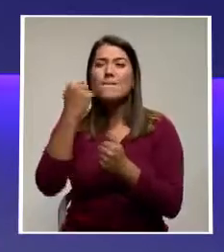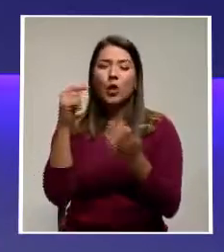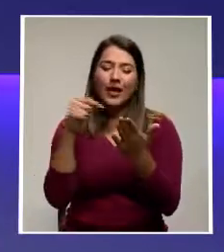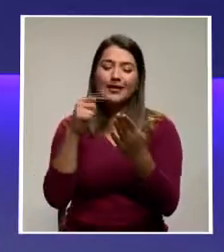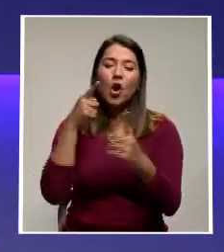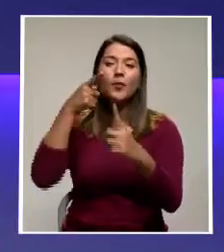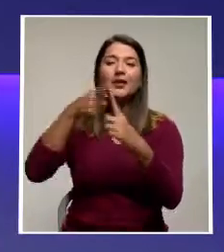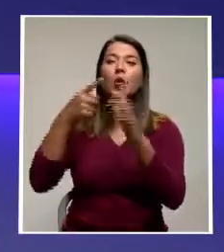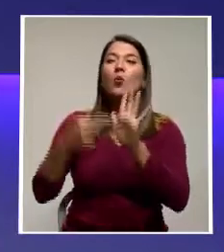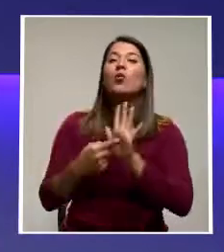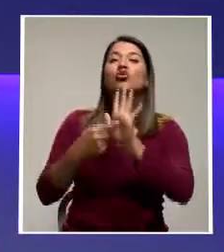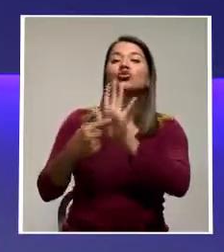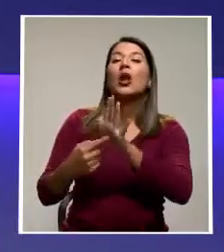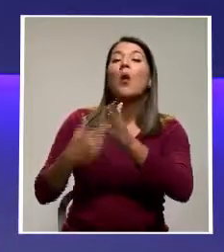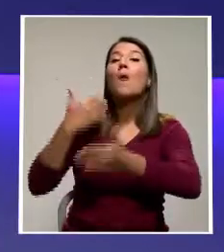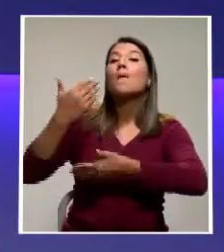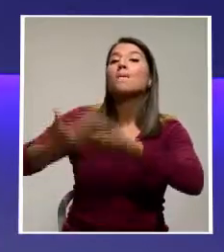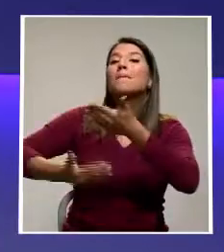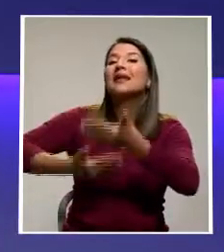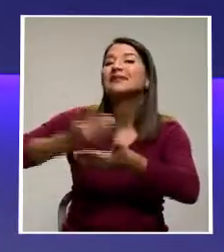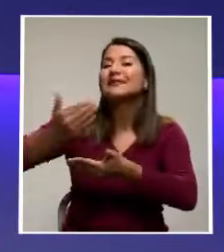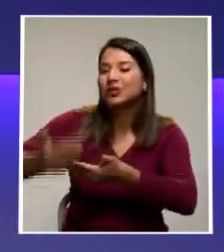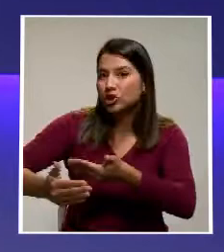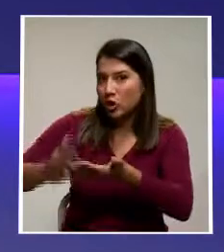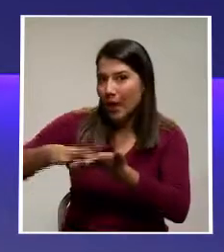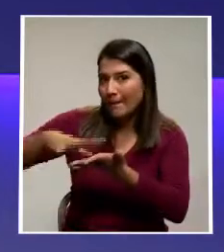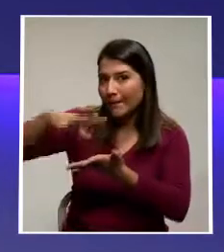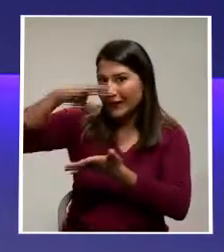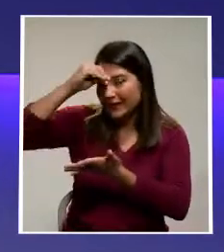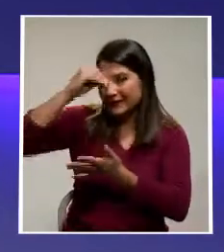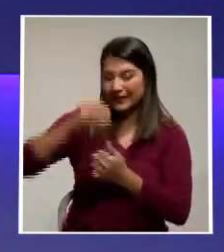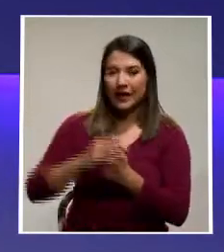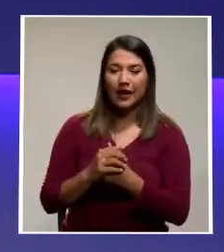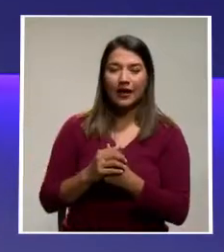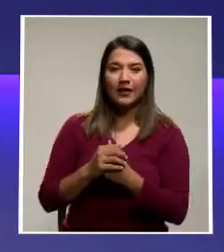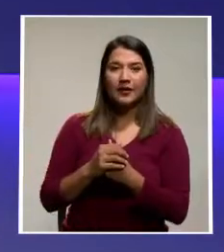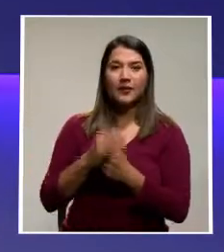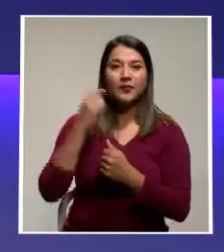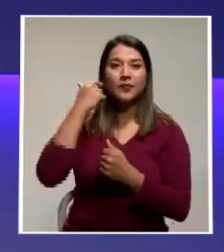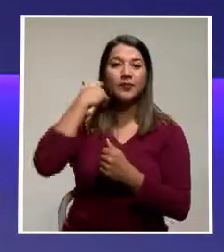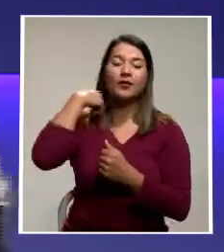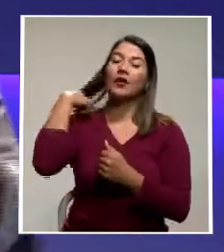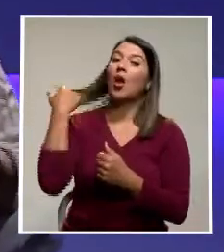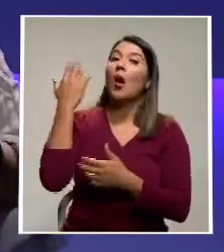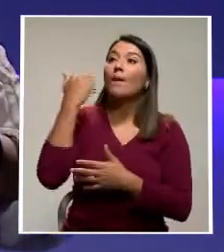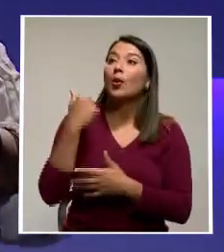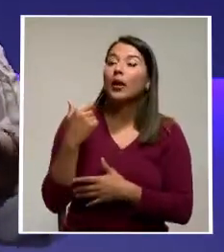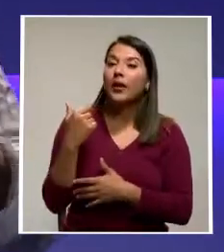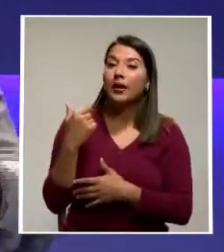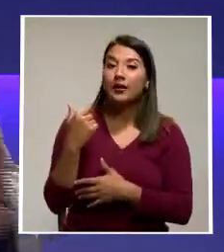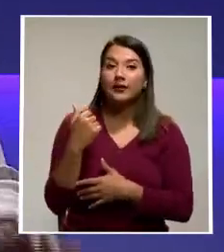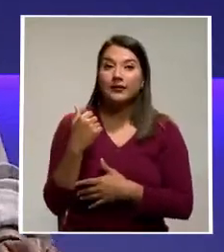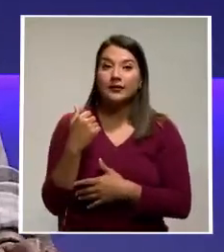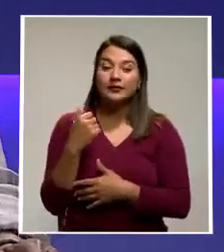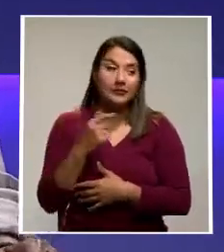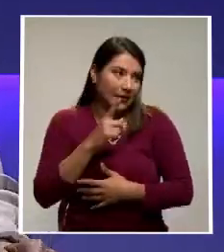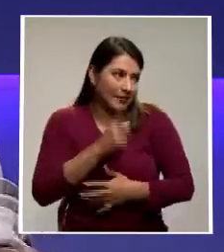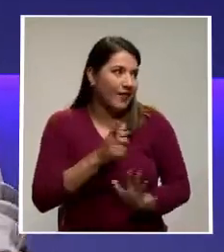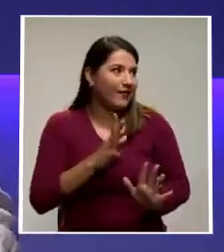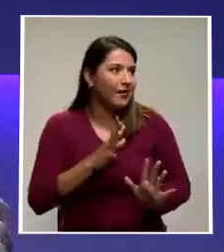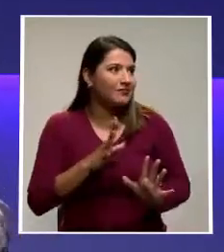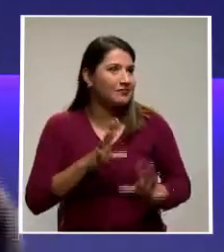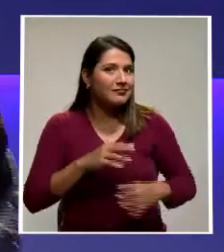proceso pedagógico, lo cual es un atrevimiento de mi parte, ¿verdad? Porque no es Hay que atreverse.